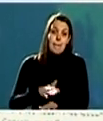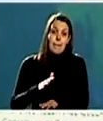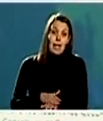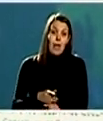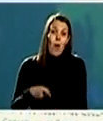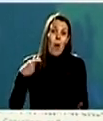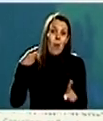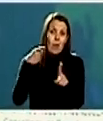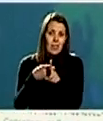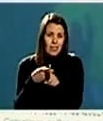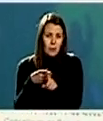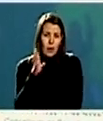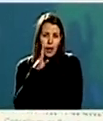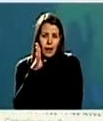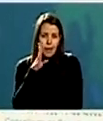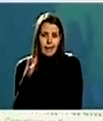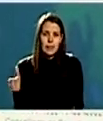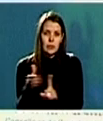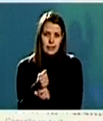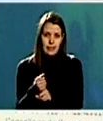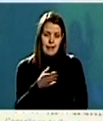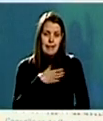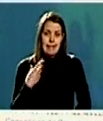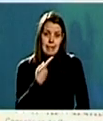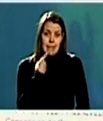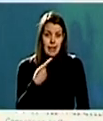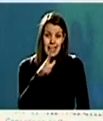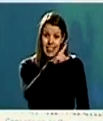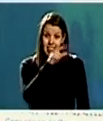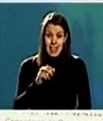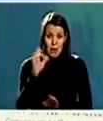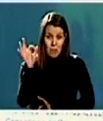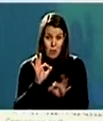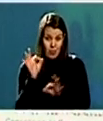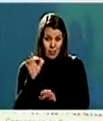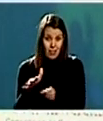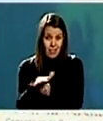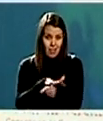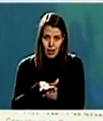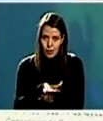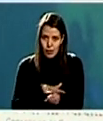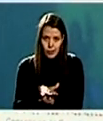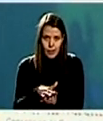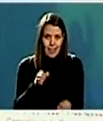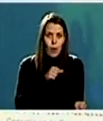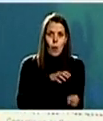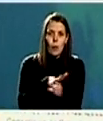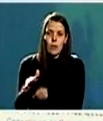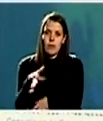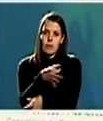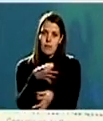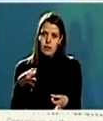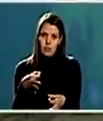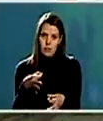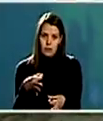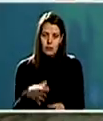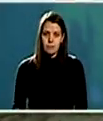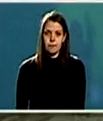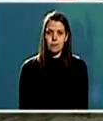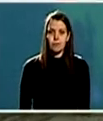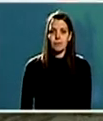acadar ese obetivo fundamental de intentar cubrir o 100% do territorio de cada provincia con un sistema profesional de